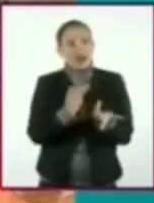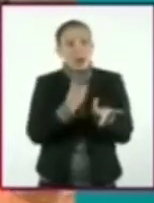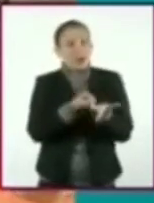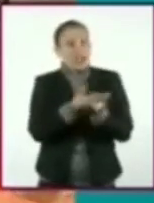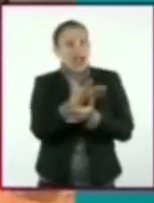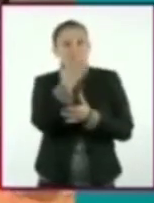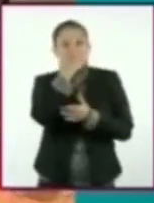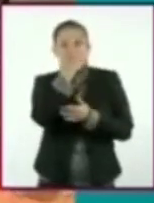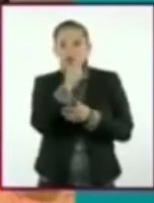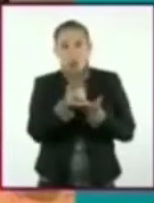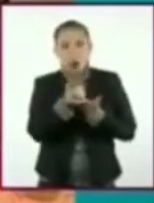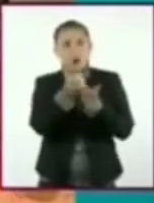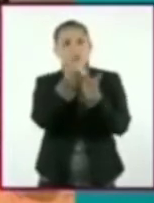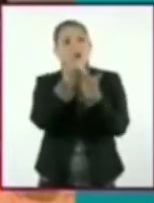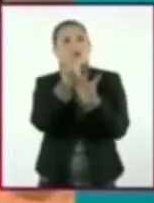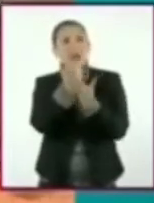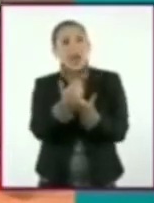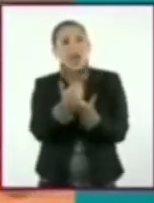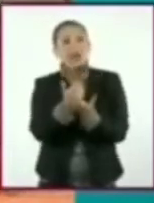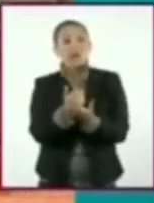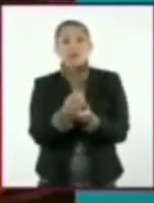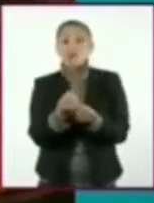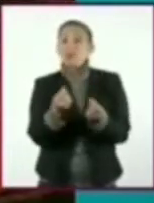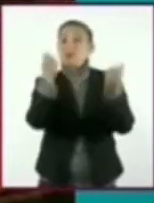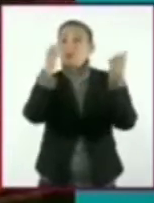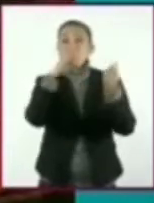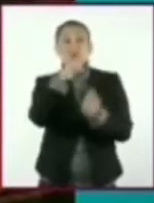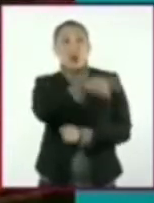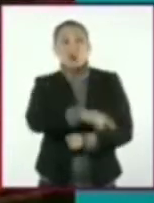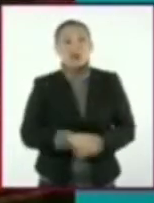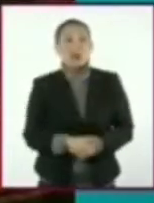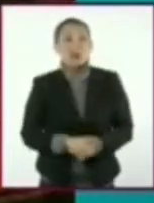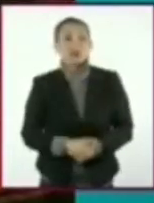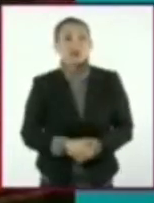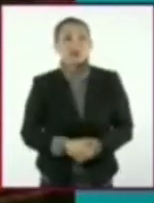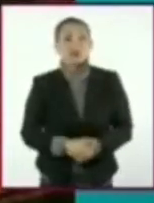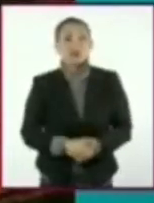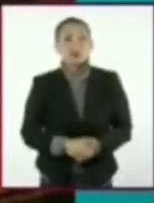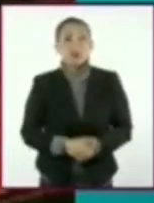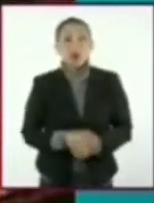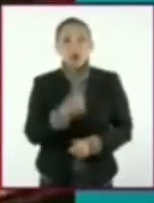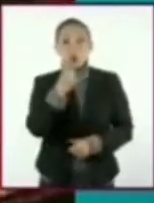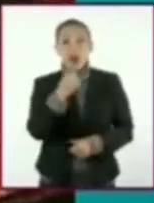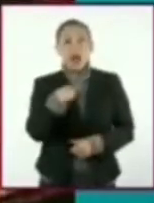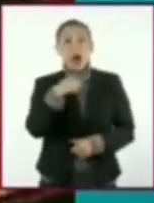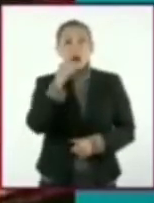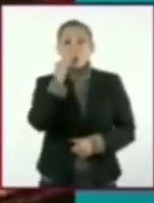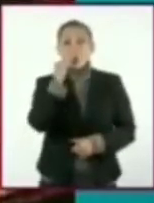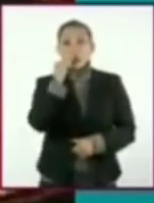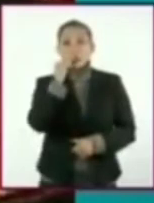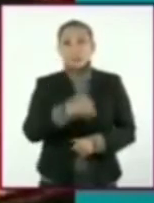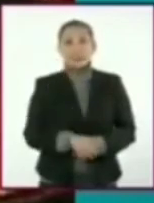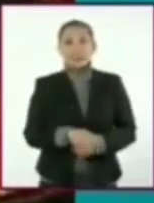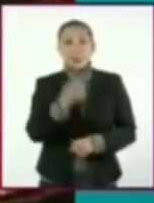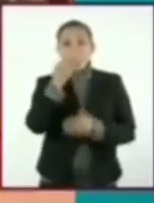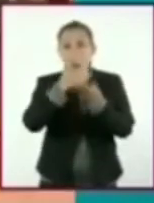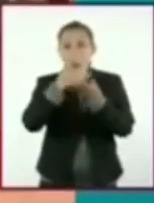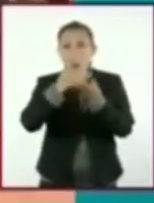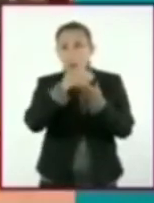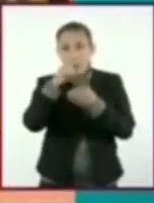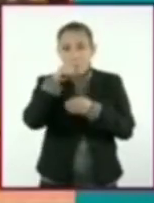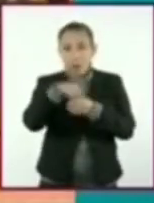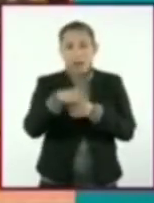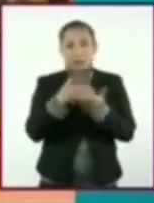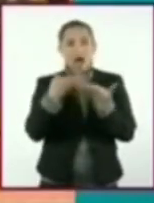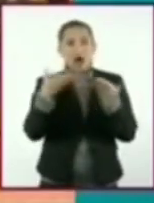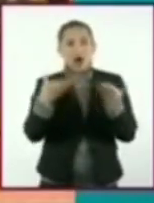de depresión, pero en dos patadas, ¿eh? Vamos a ponerle unas nueces en pedacitos. Y